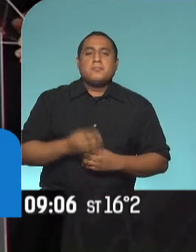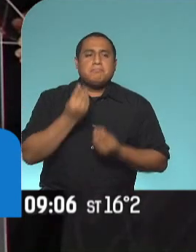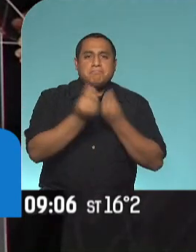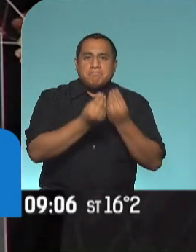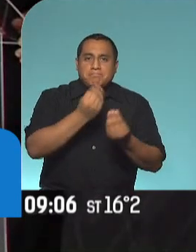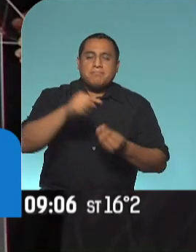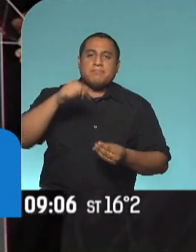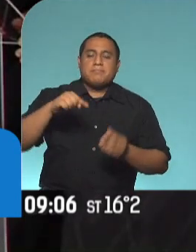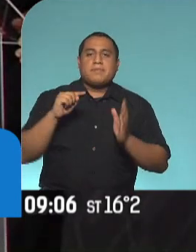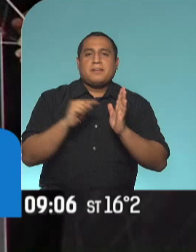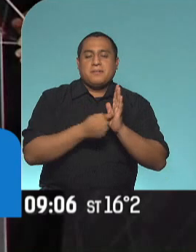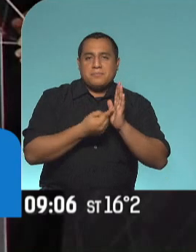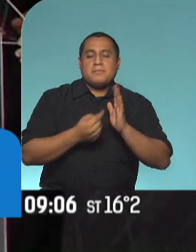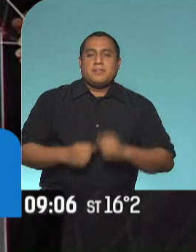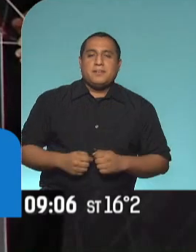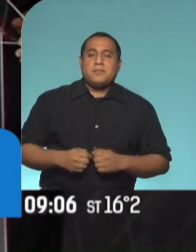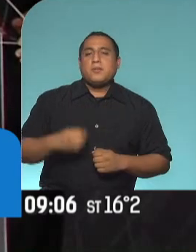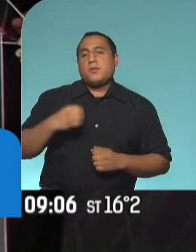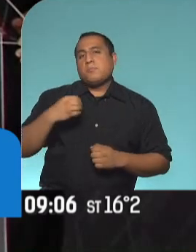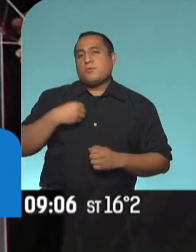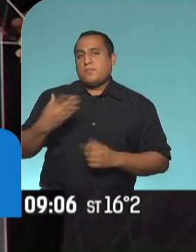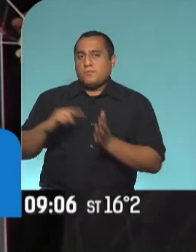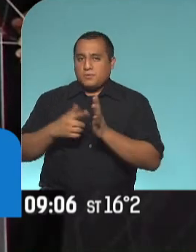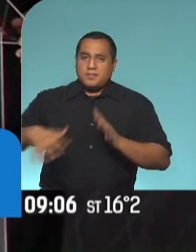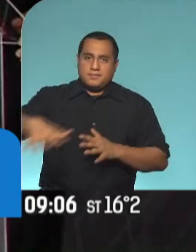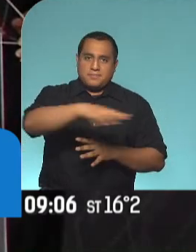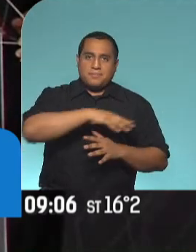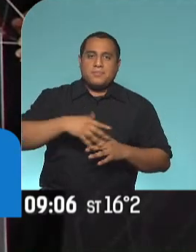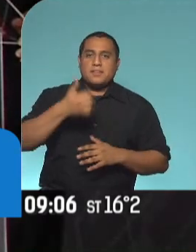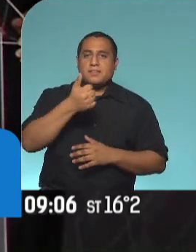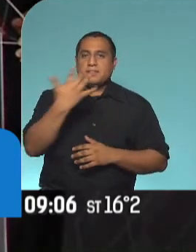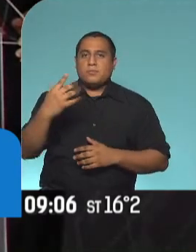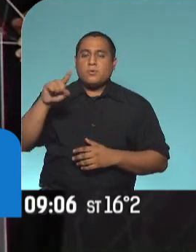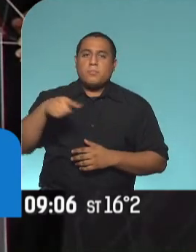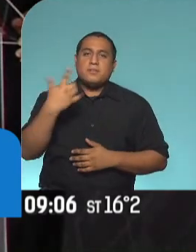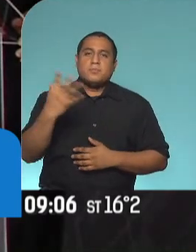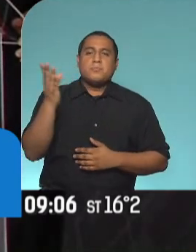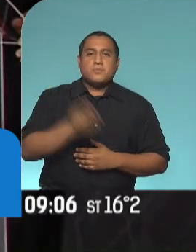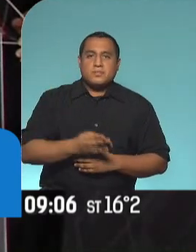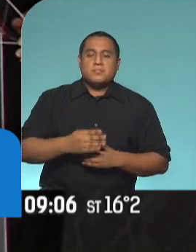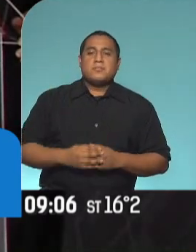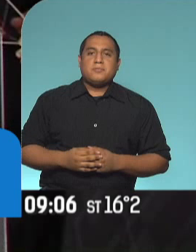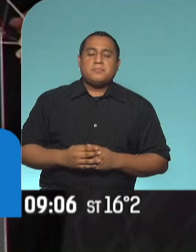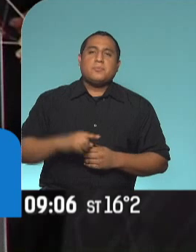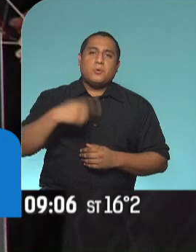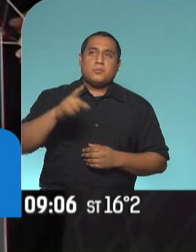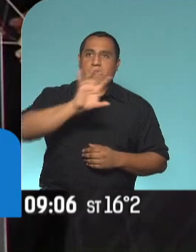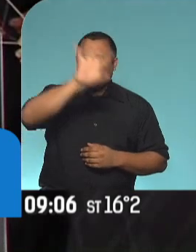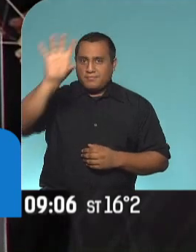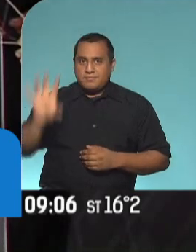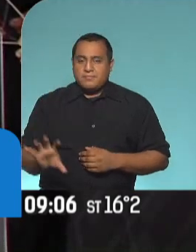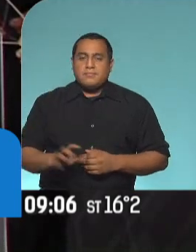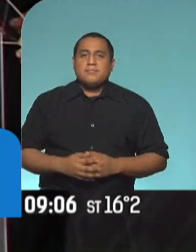residencia en la Ciudad Autónoma de Buenos Aires y la provincia de Buenos Aires, el 65,5% en el resto de nuestro